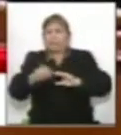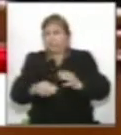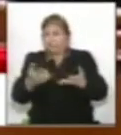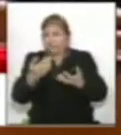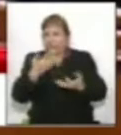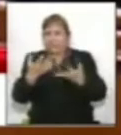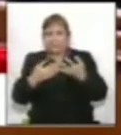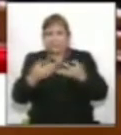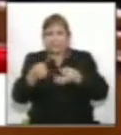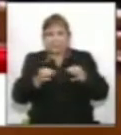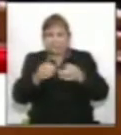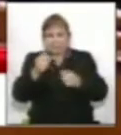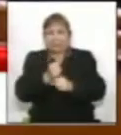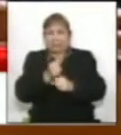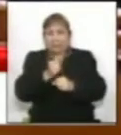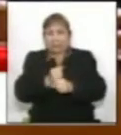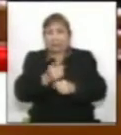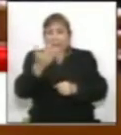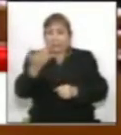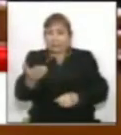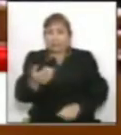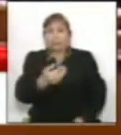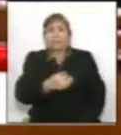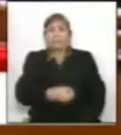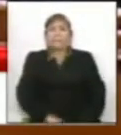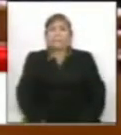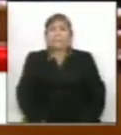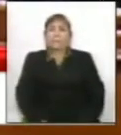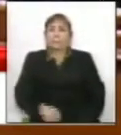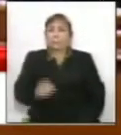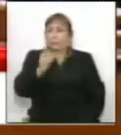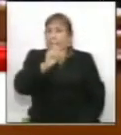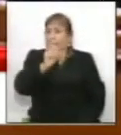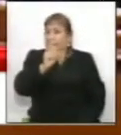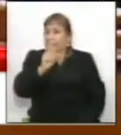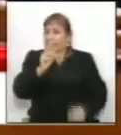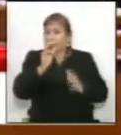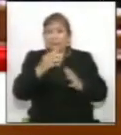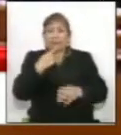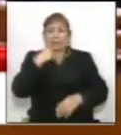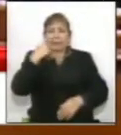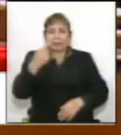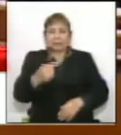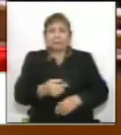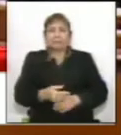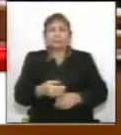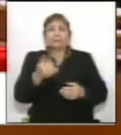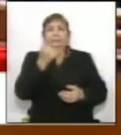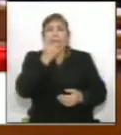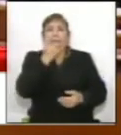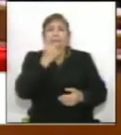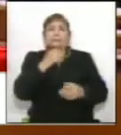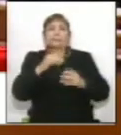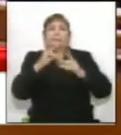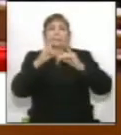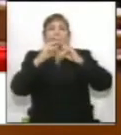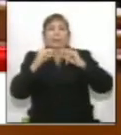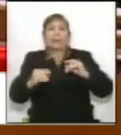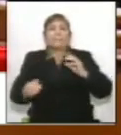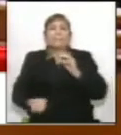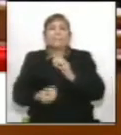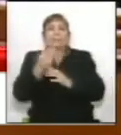hacer esa función. Señor Premier, no quiero dejar de pronunciarme por lo ocurrido en el campamento